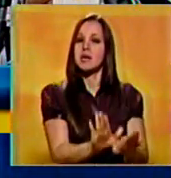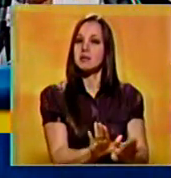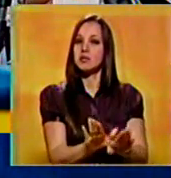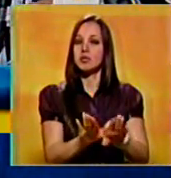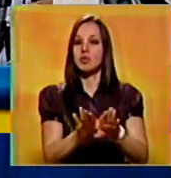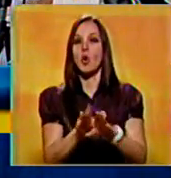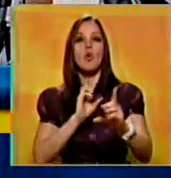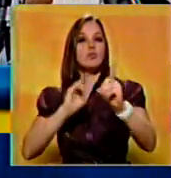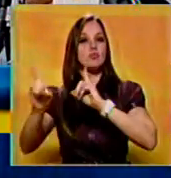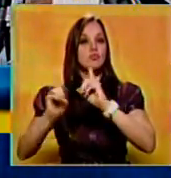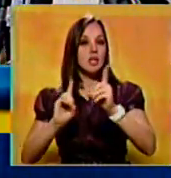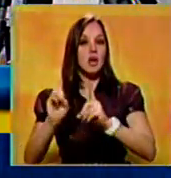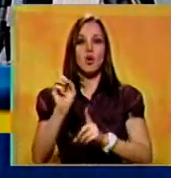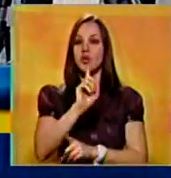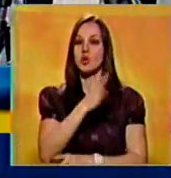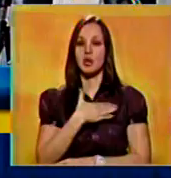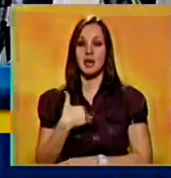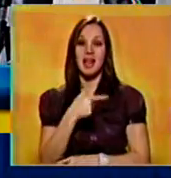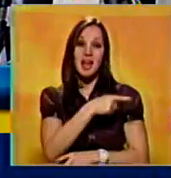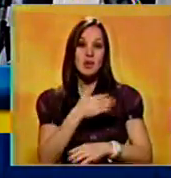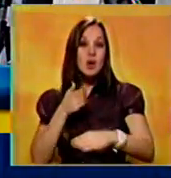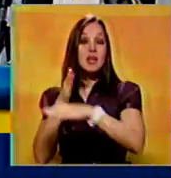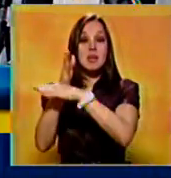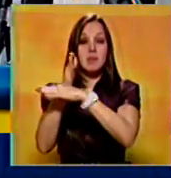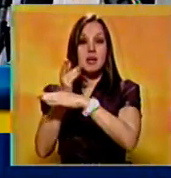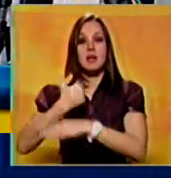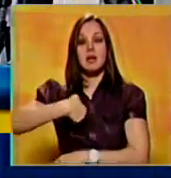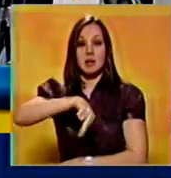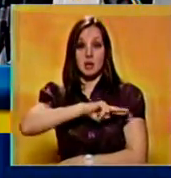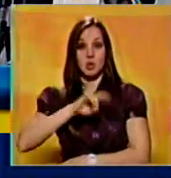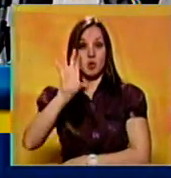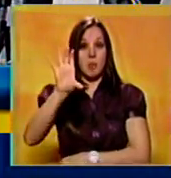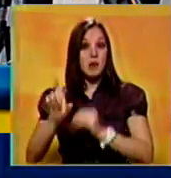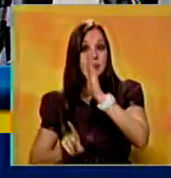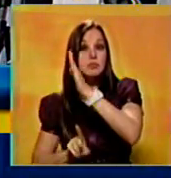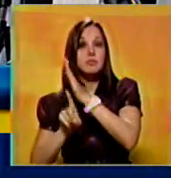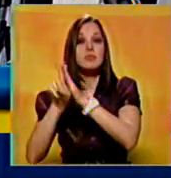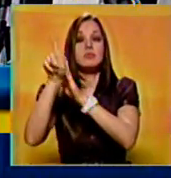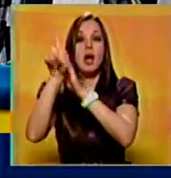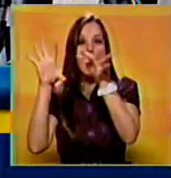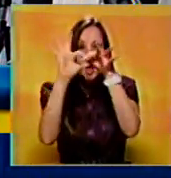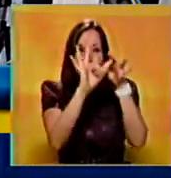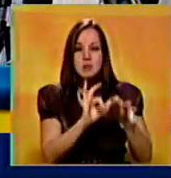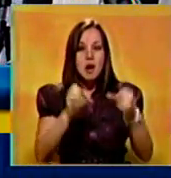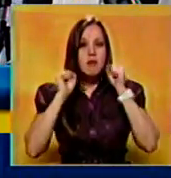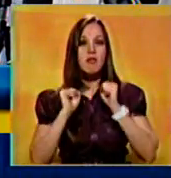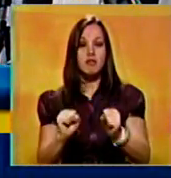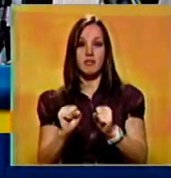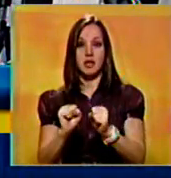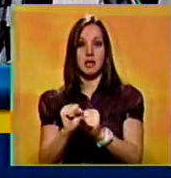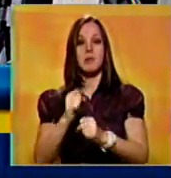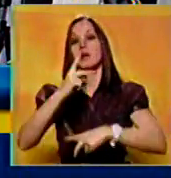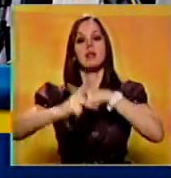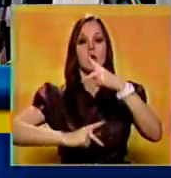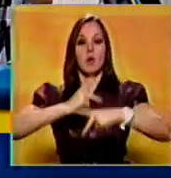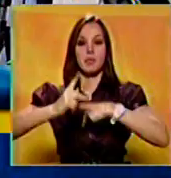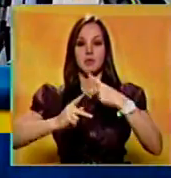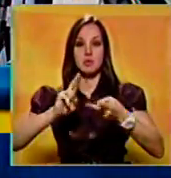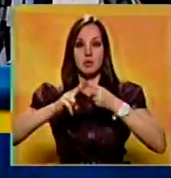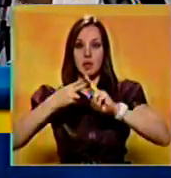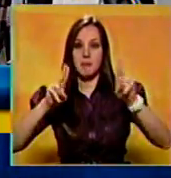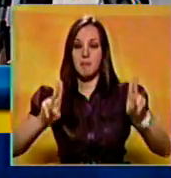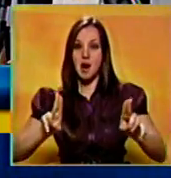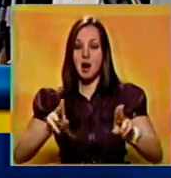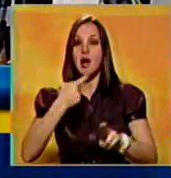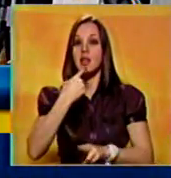temporal del diálogo está impidiendo que nuestro país avance hacia la consolidación firme de los procesos de paz está